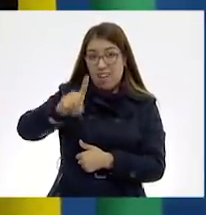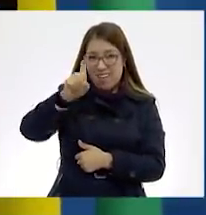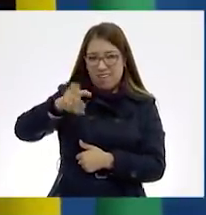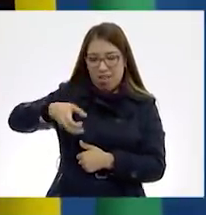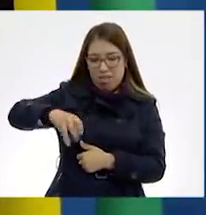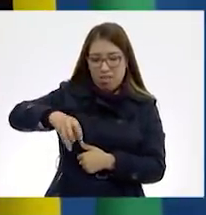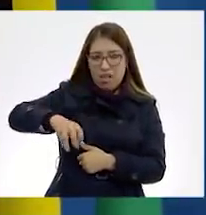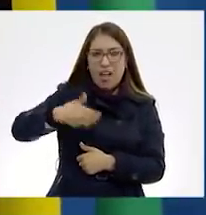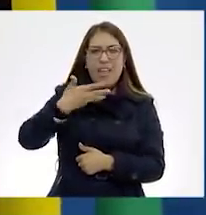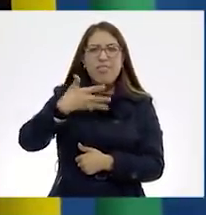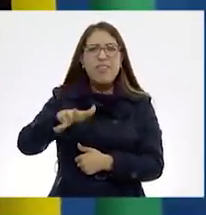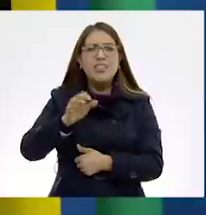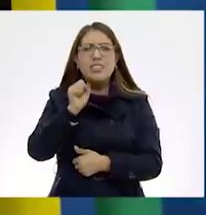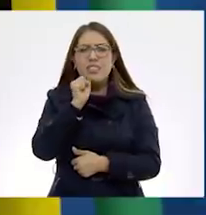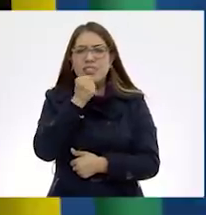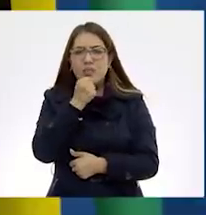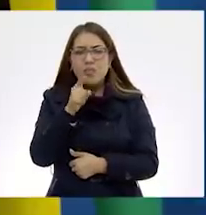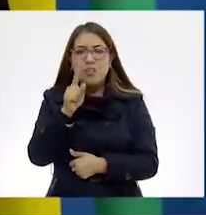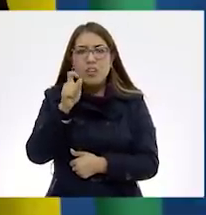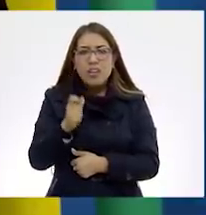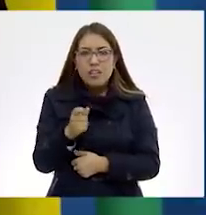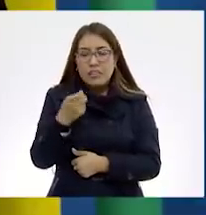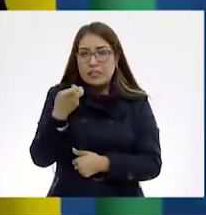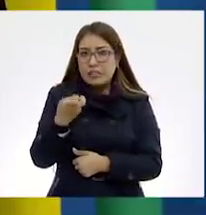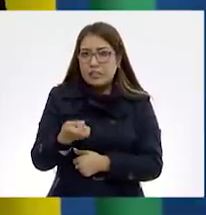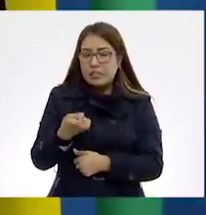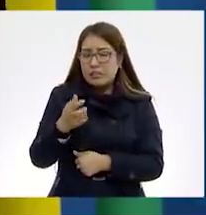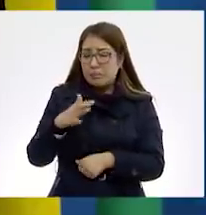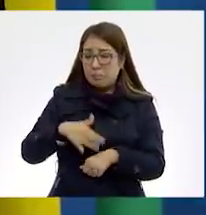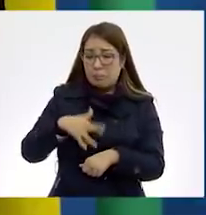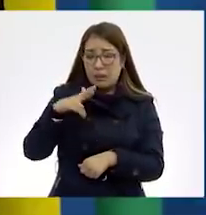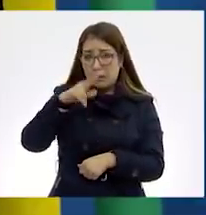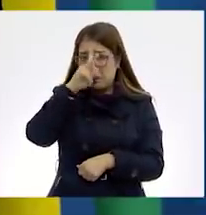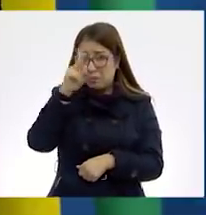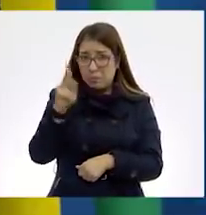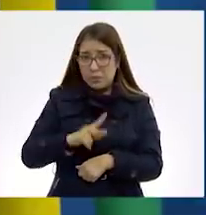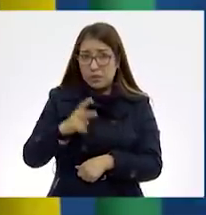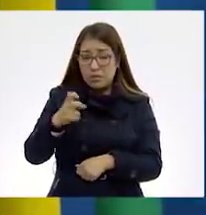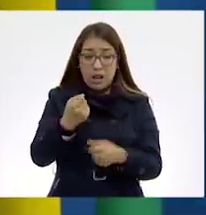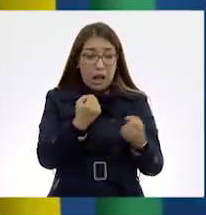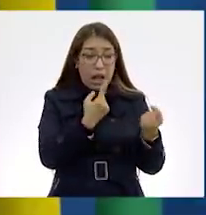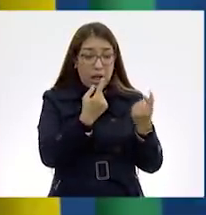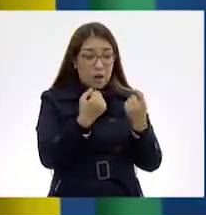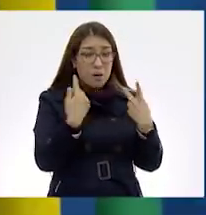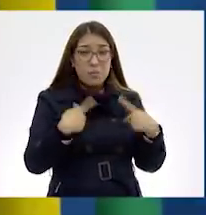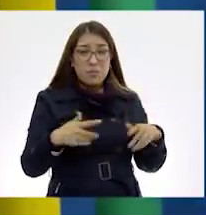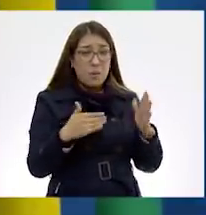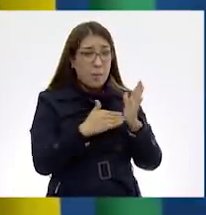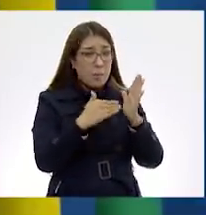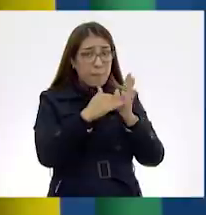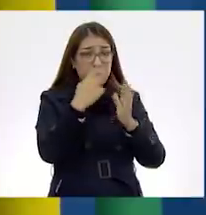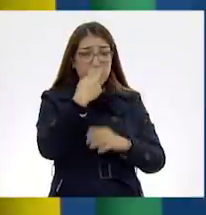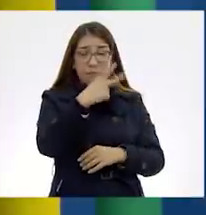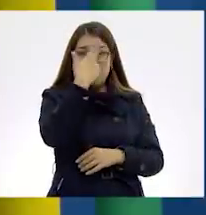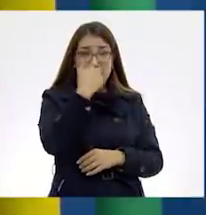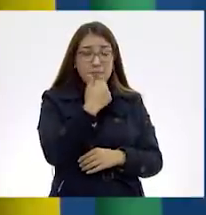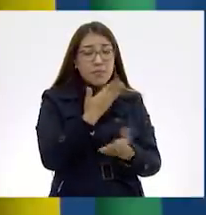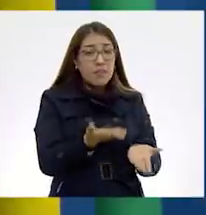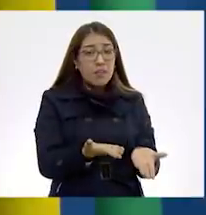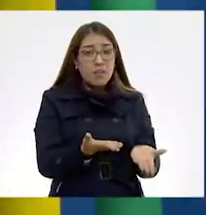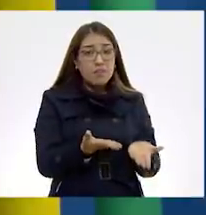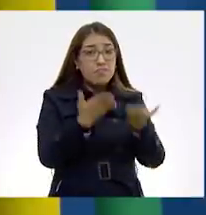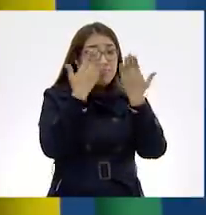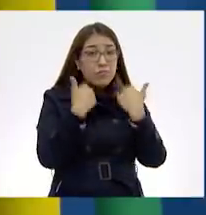segundos supera en cantidad a la consumida por millones de personas que por diferentes razones